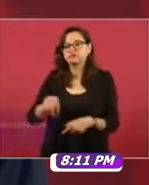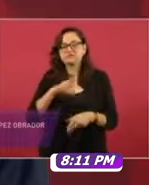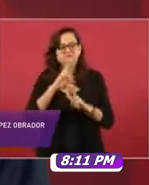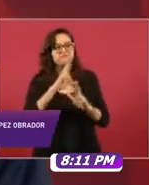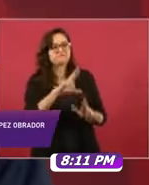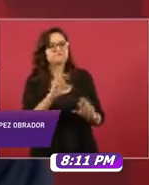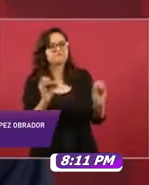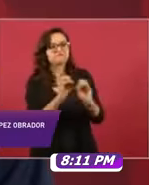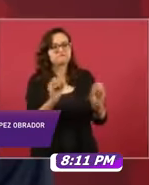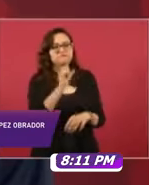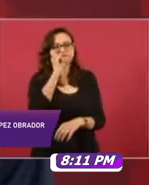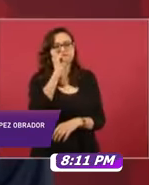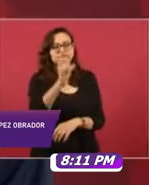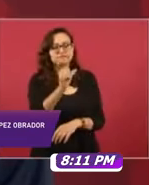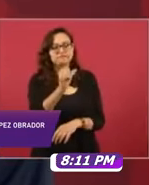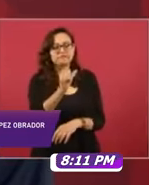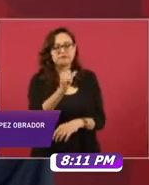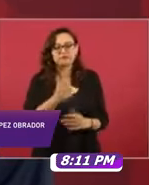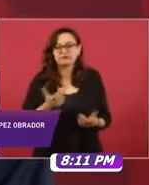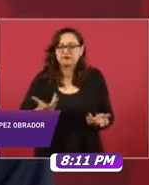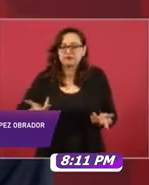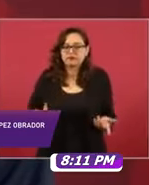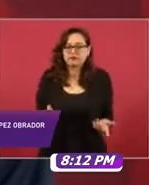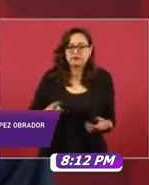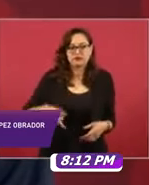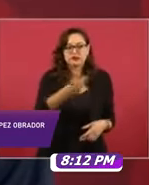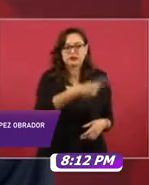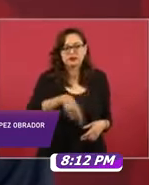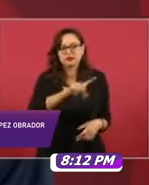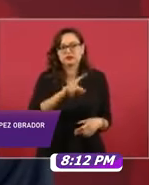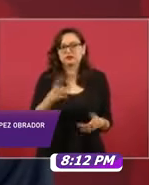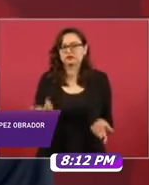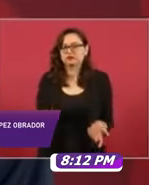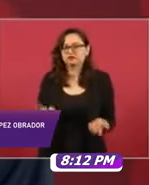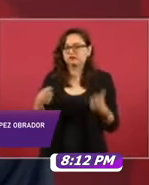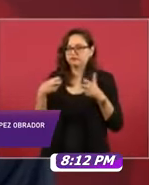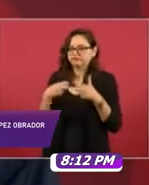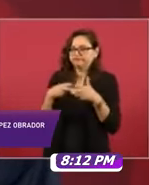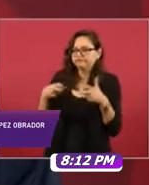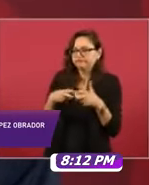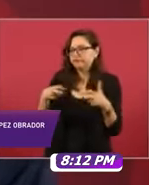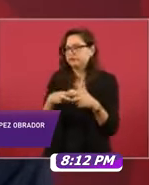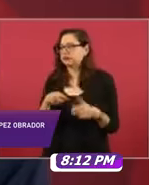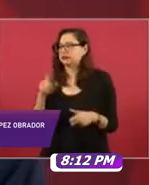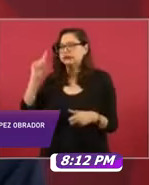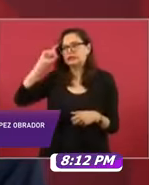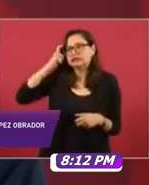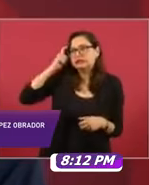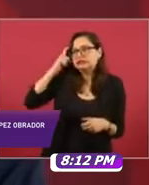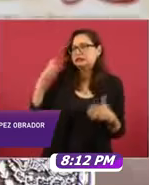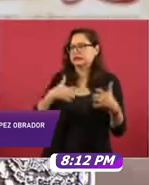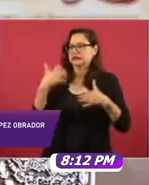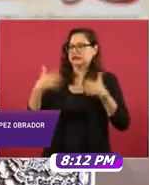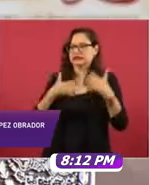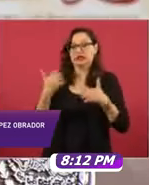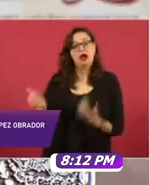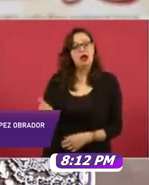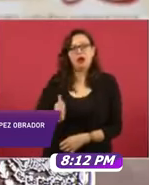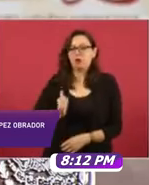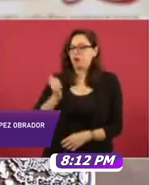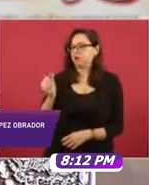y en algunos otros estados en los últimos días, el presidente de la República, Andrés Manuel López Obrador, mencionó